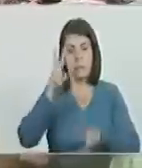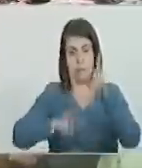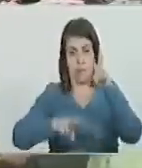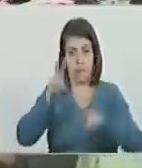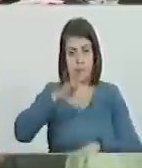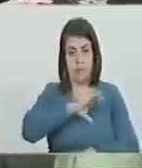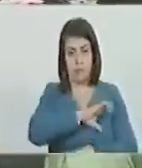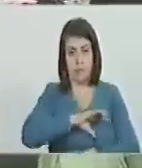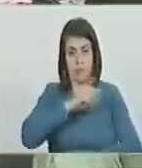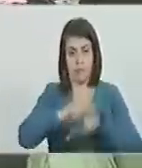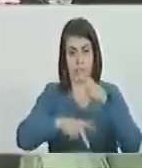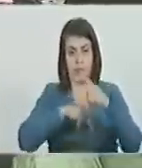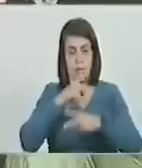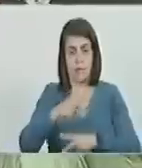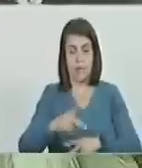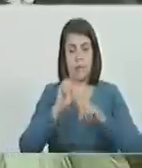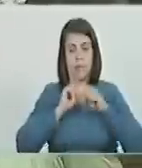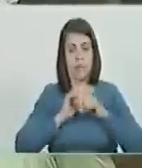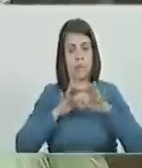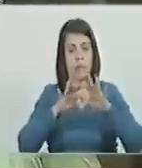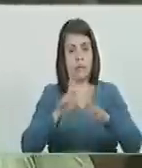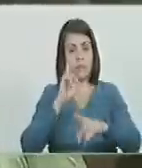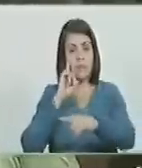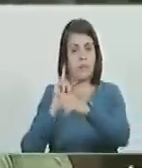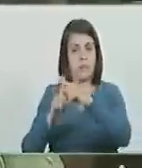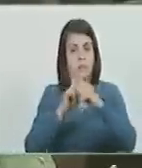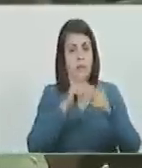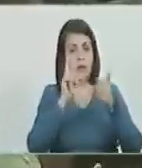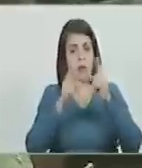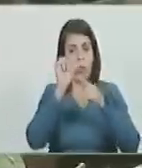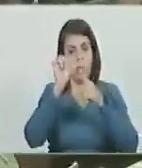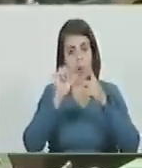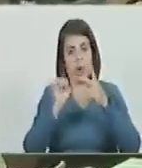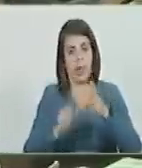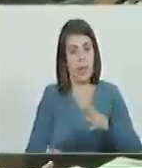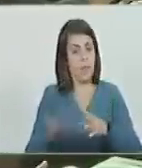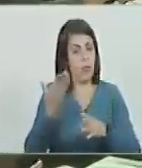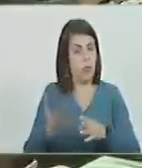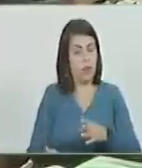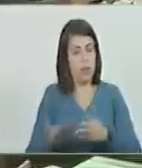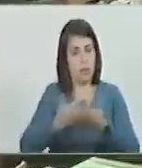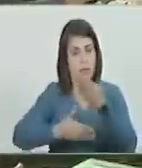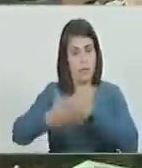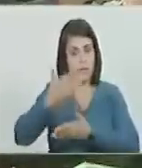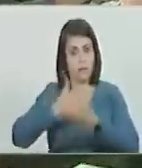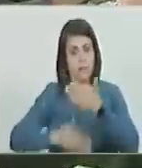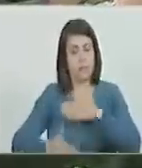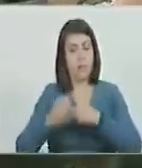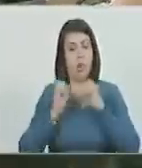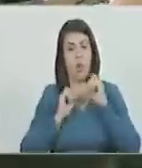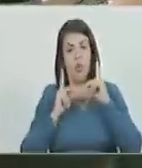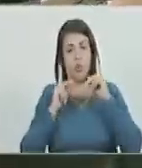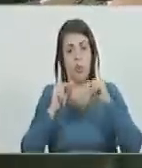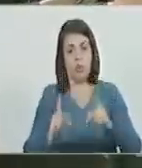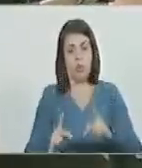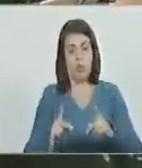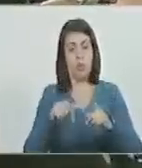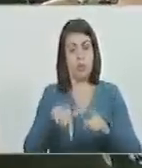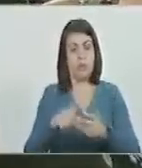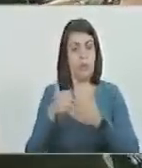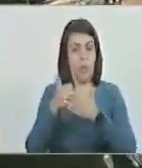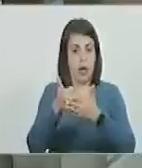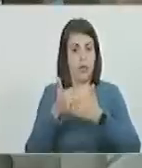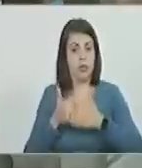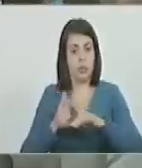la Comisión de Política Exterior, hemos identificado algunas áreas estratégicas de cooperación y oportunidades de mutuo beneficio,